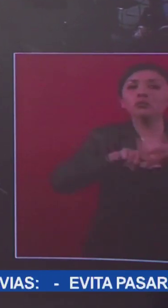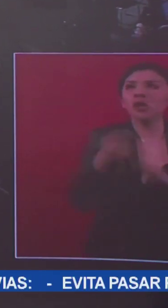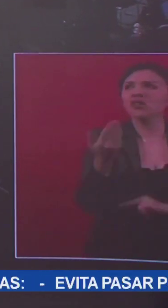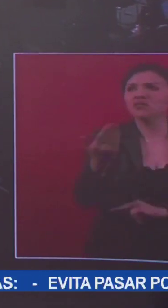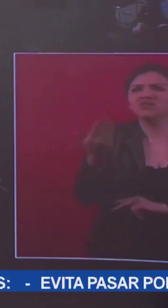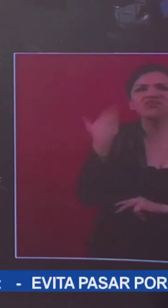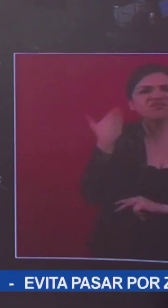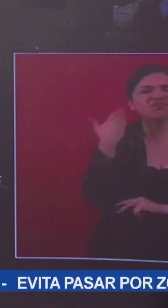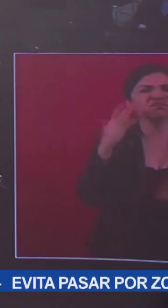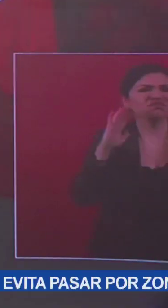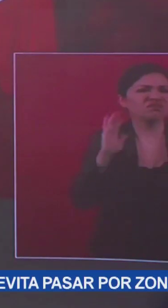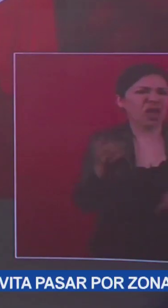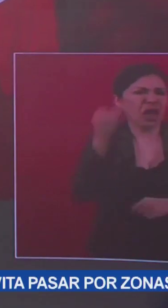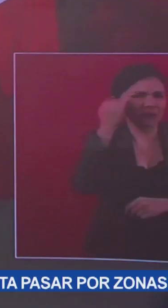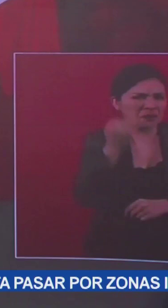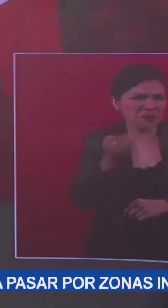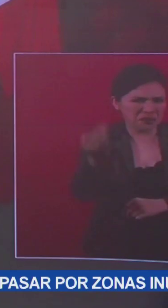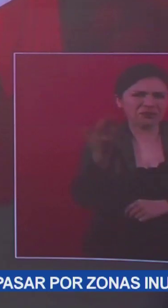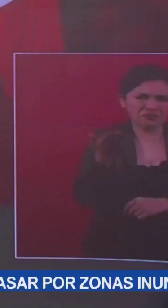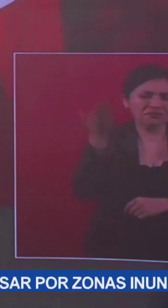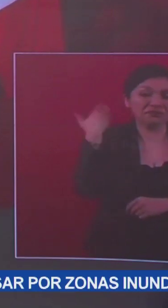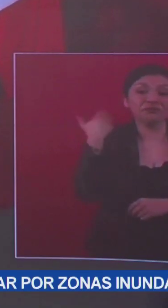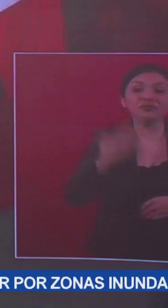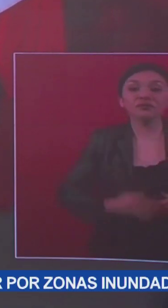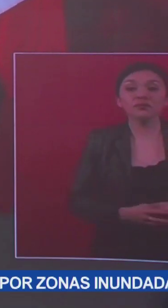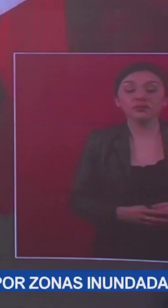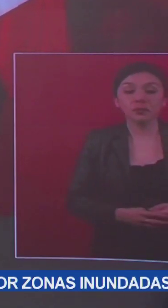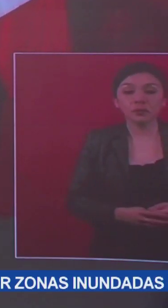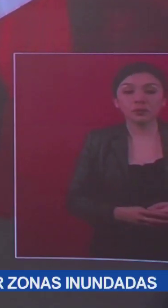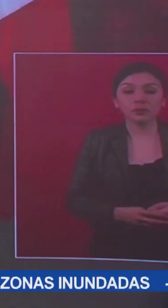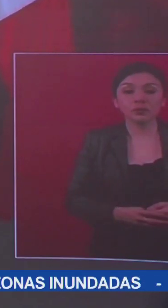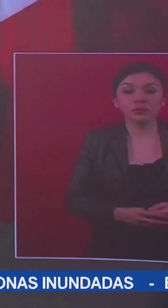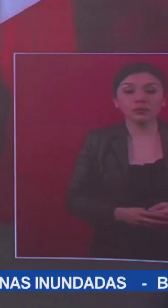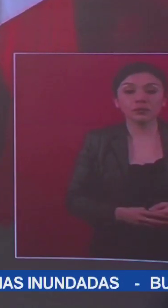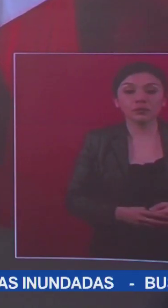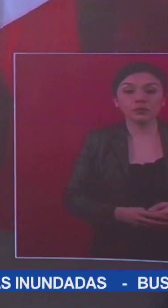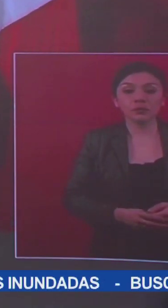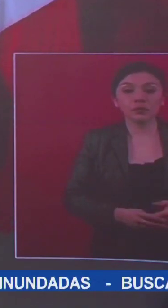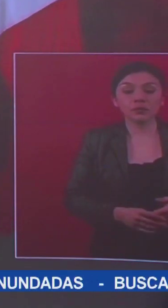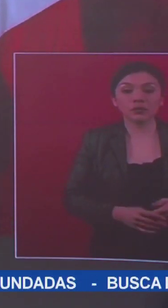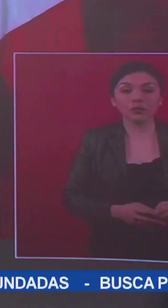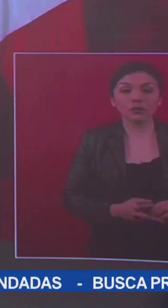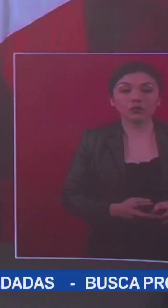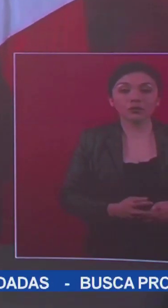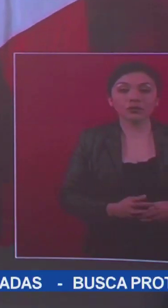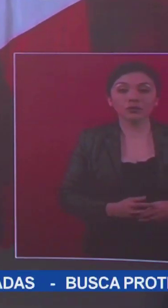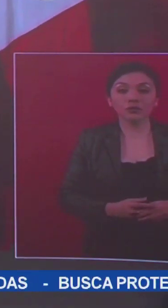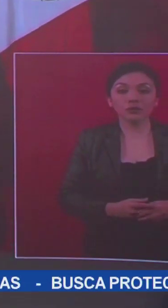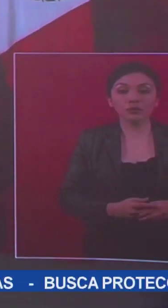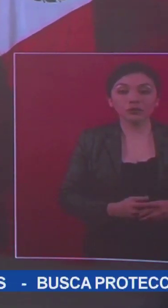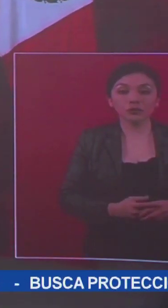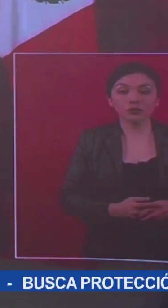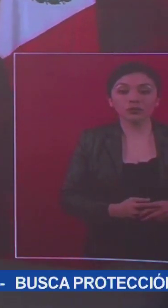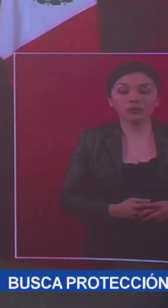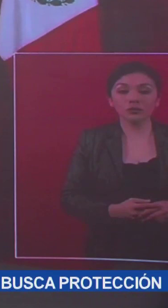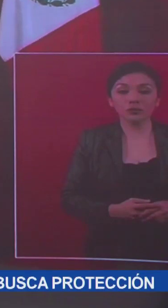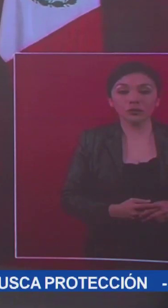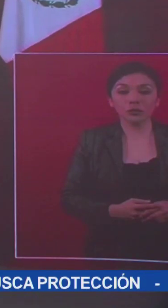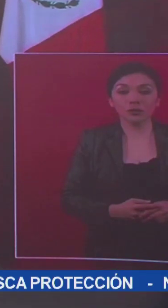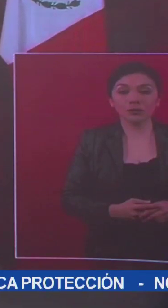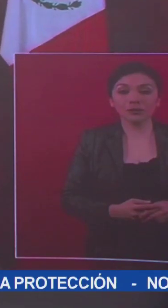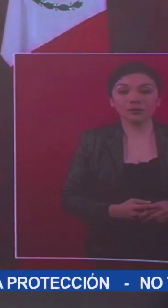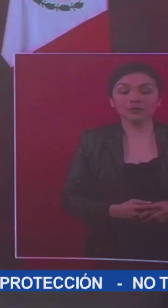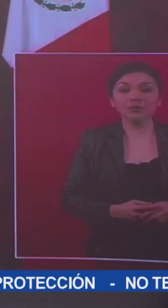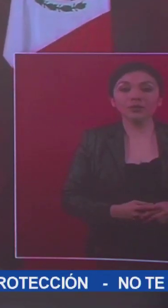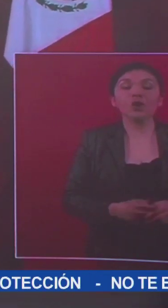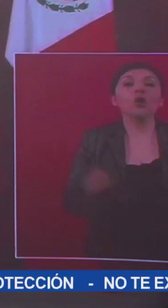pero terminó muerto terminó muerto y él mismo lo había dicho Hipólito Mora anunció en un texto que hizo público